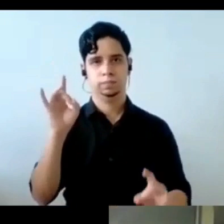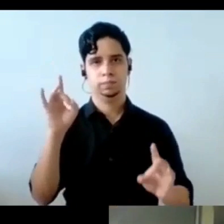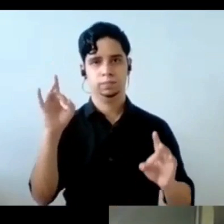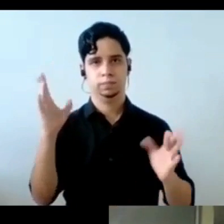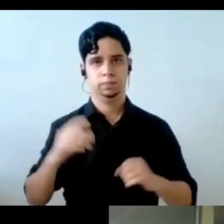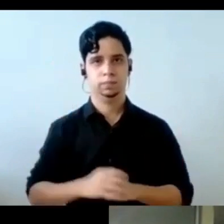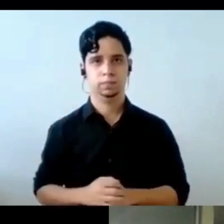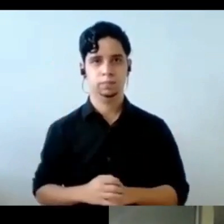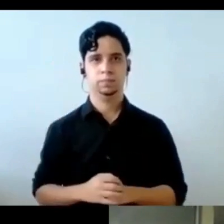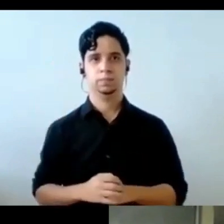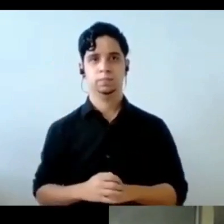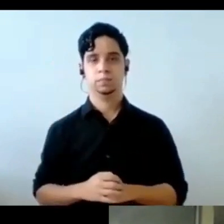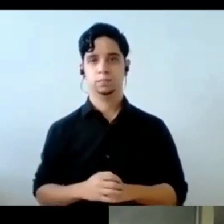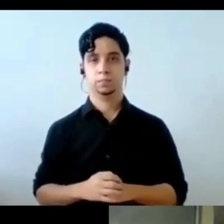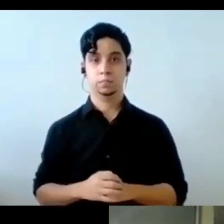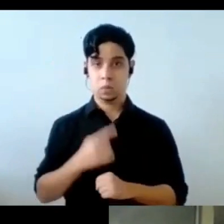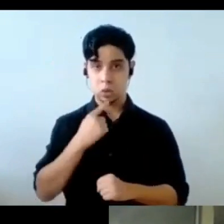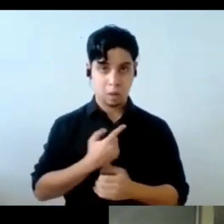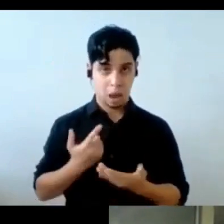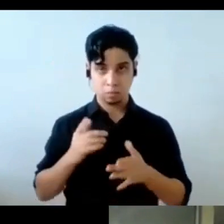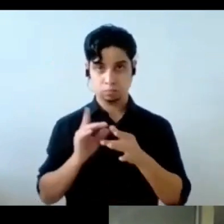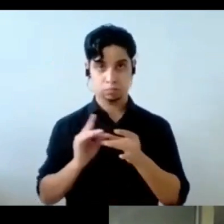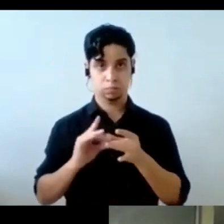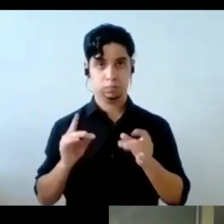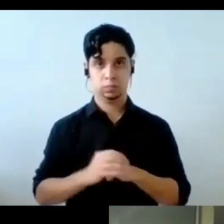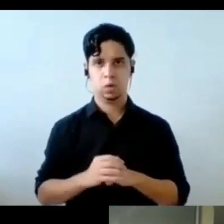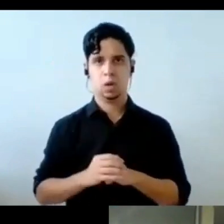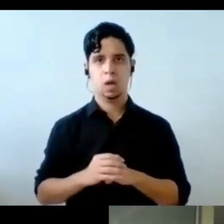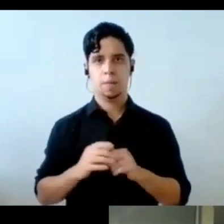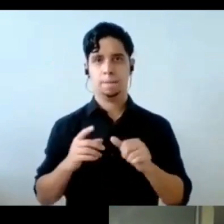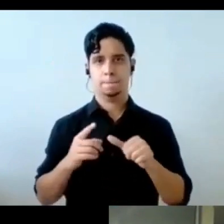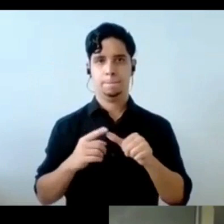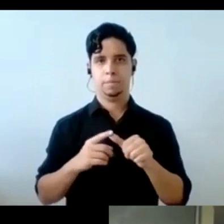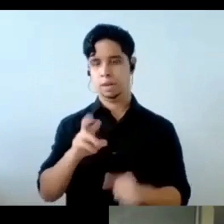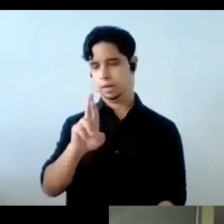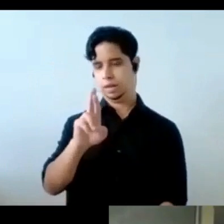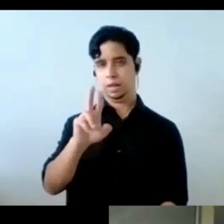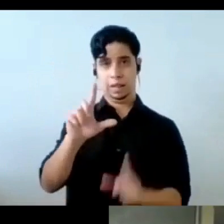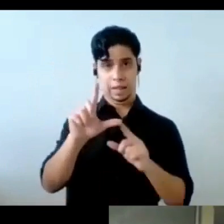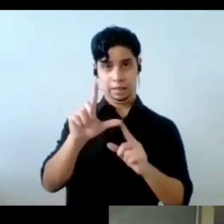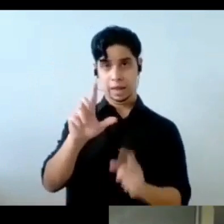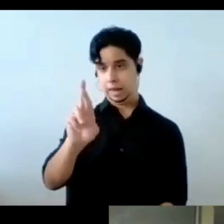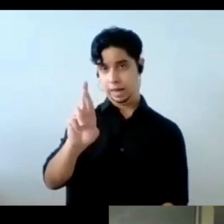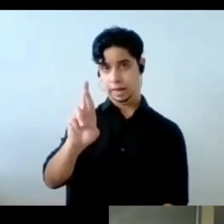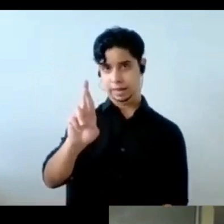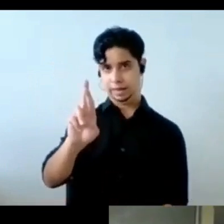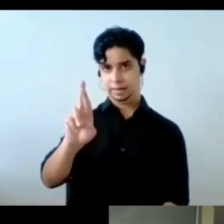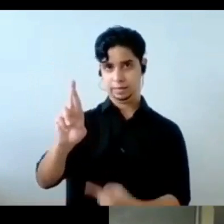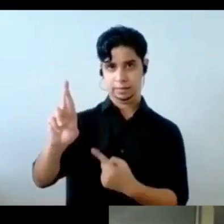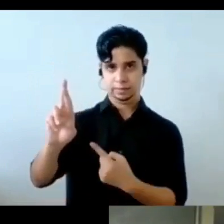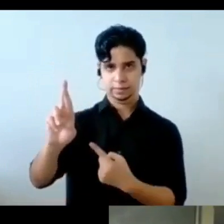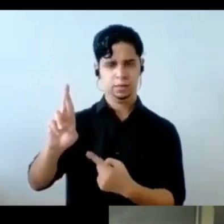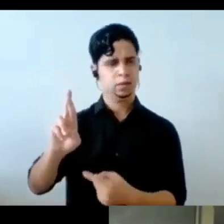Dame algo para ver si adivino. Bueno, empieza con R. Y no es Richard. Ah, con R.